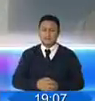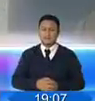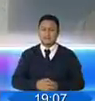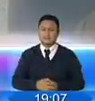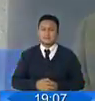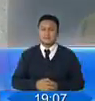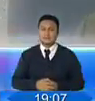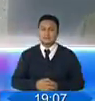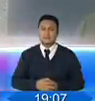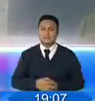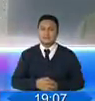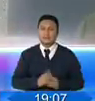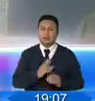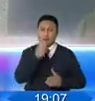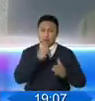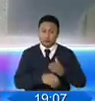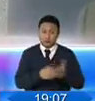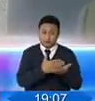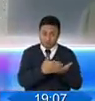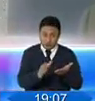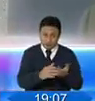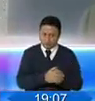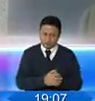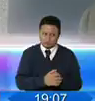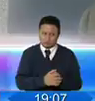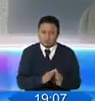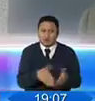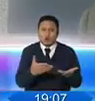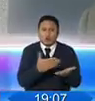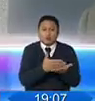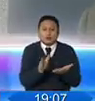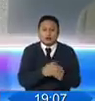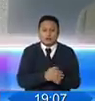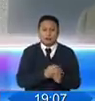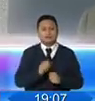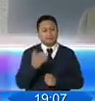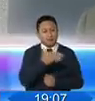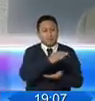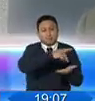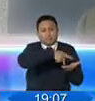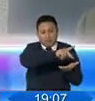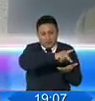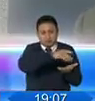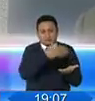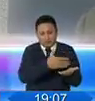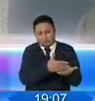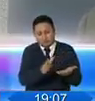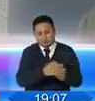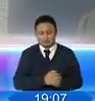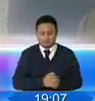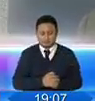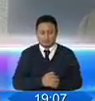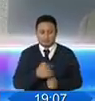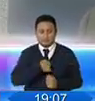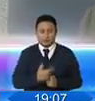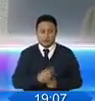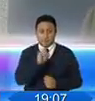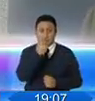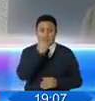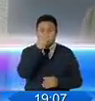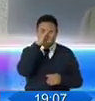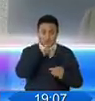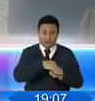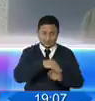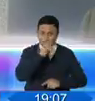multas no se eliminan. La única forma de eliminar esta multa pendiente es pagándola. Si es que yo no voté en la